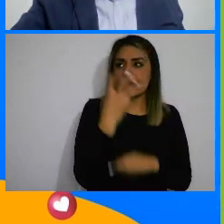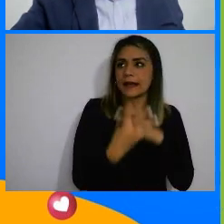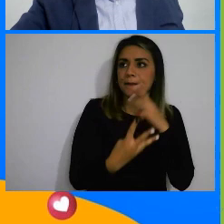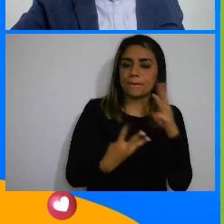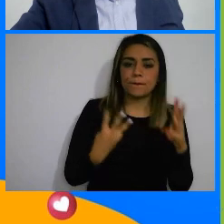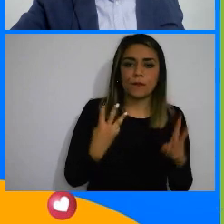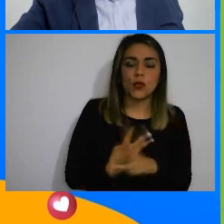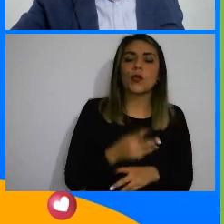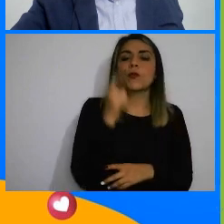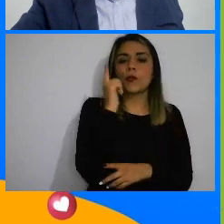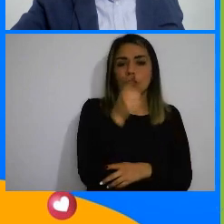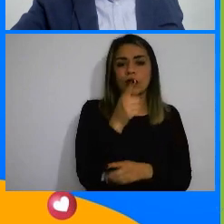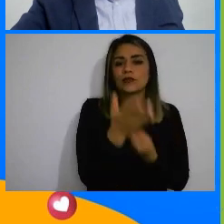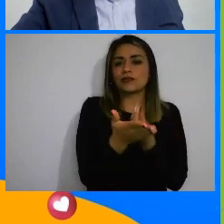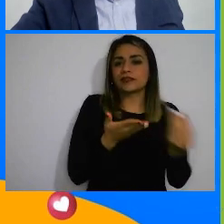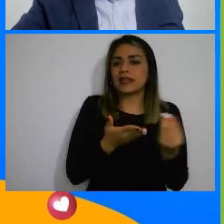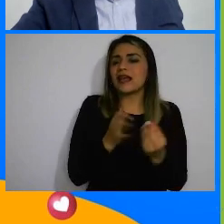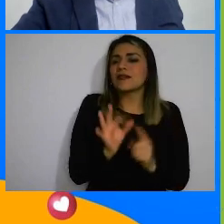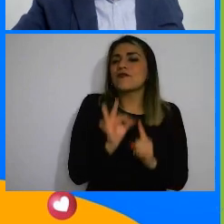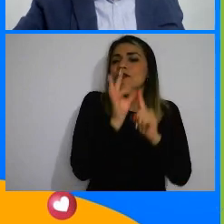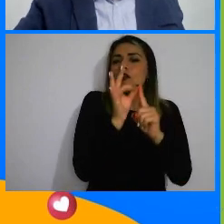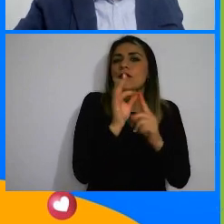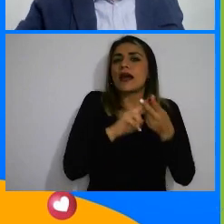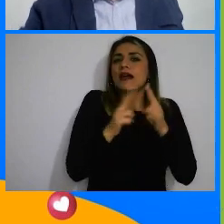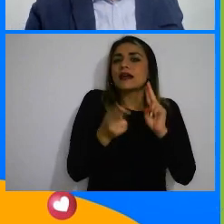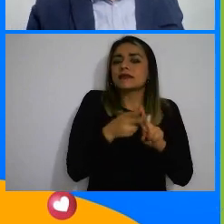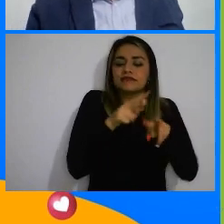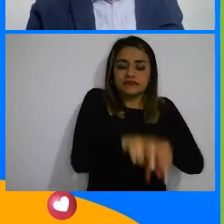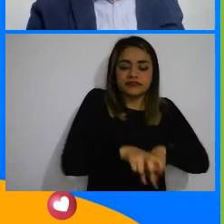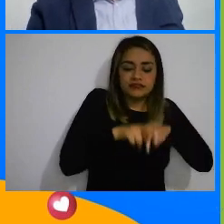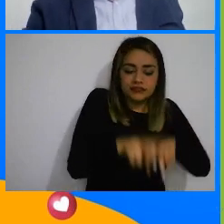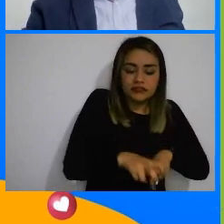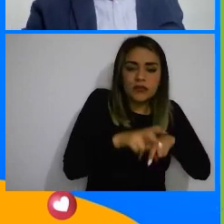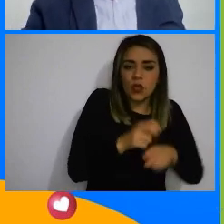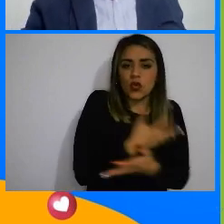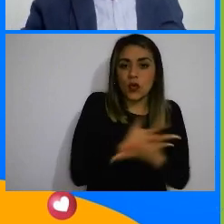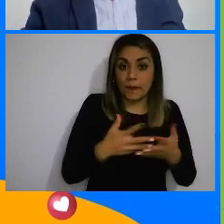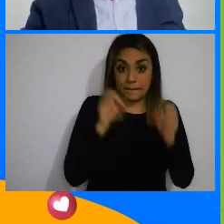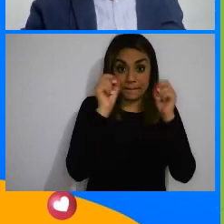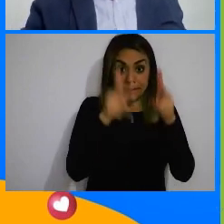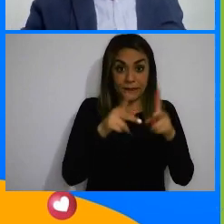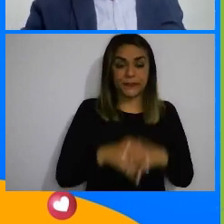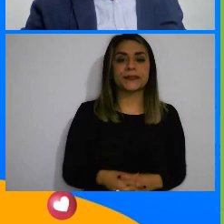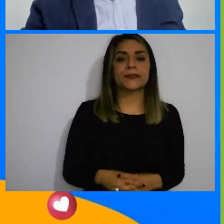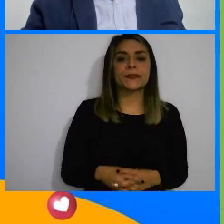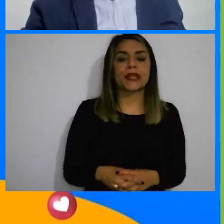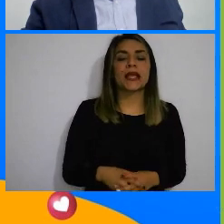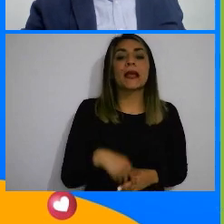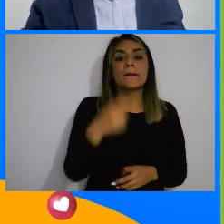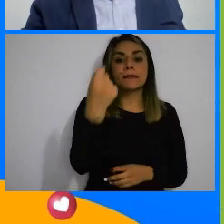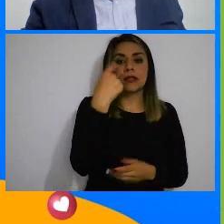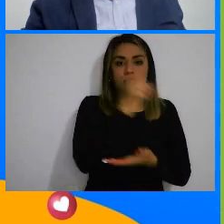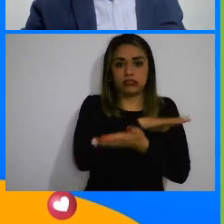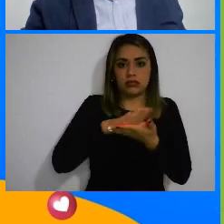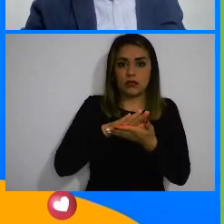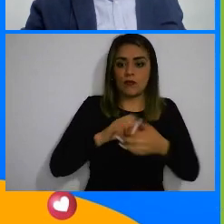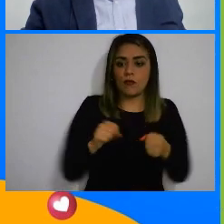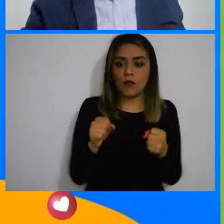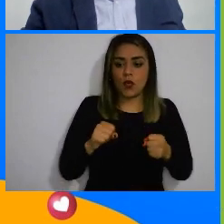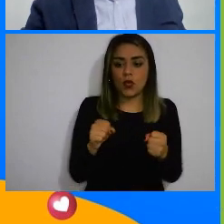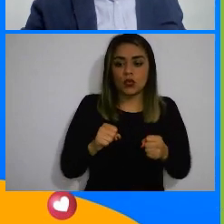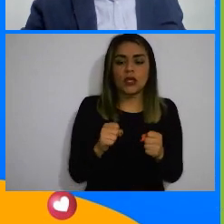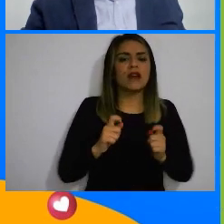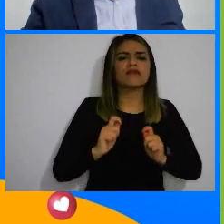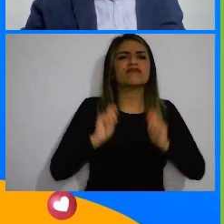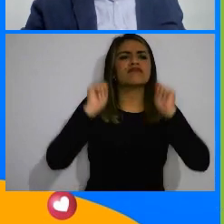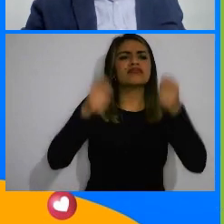eso, tienen unas condiciones ideales, además de que se puede sembrar, cultivar. ¿Ok? La pregunta de la sabana de Bogotá. La sabana de Bogotá es un término que se utiliza